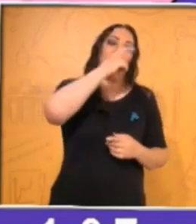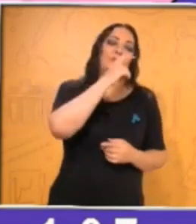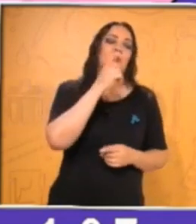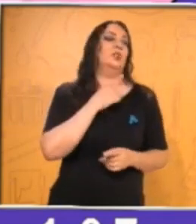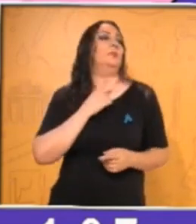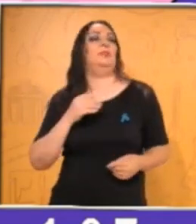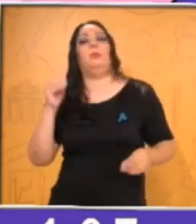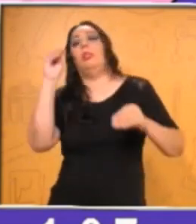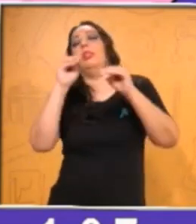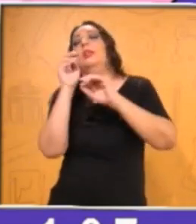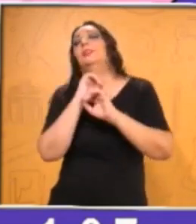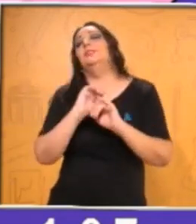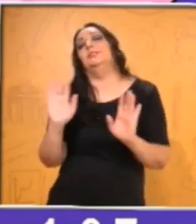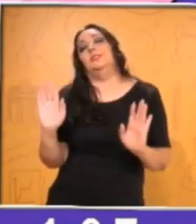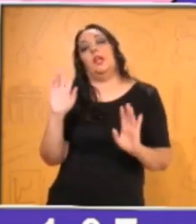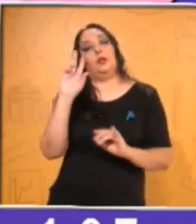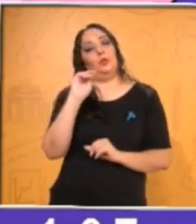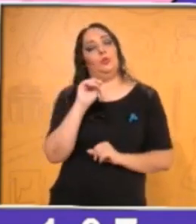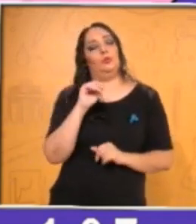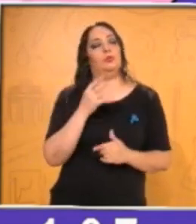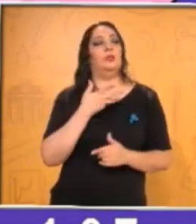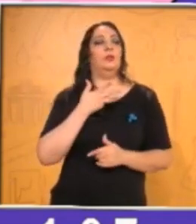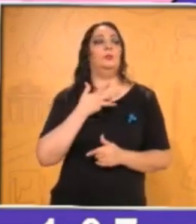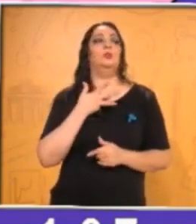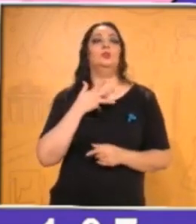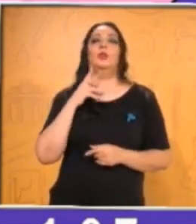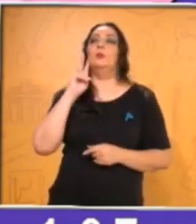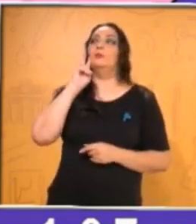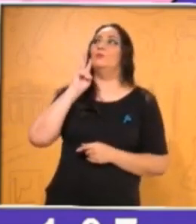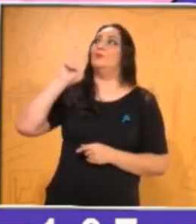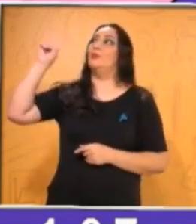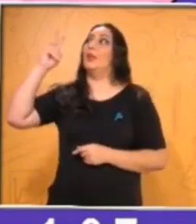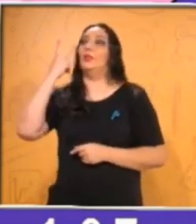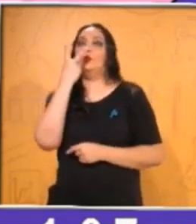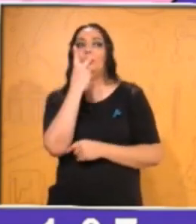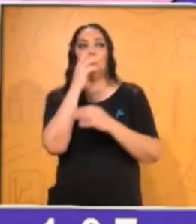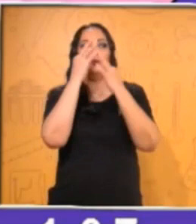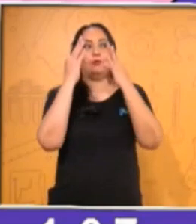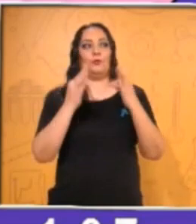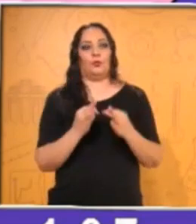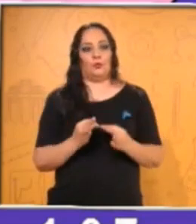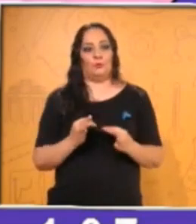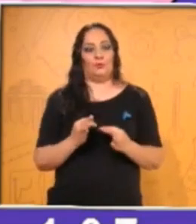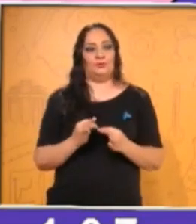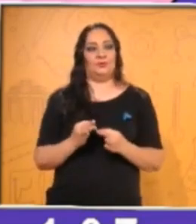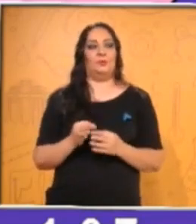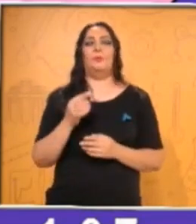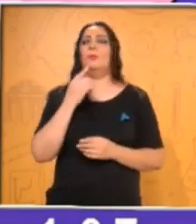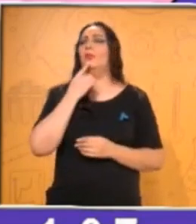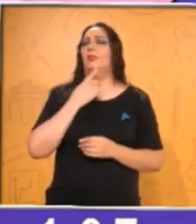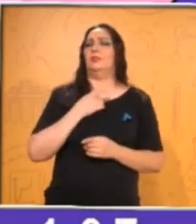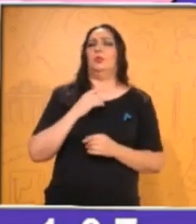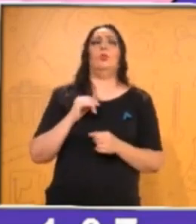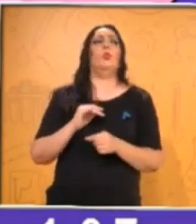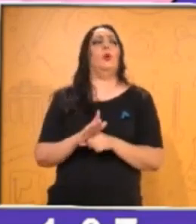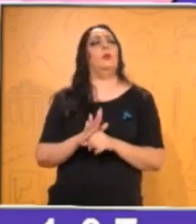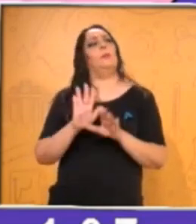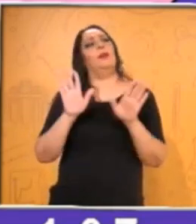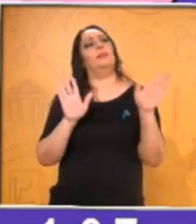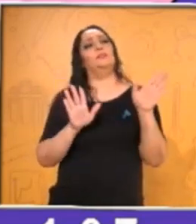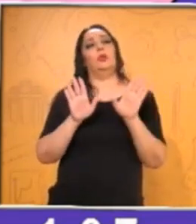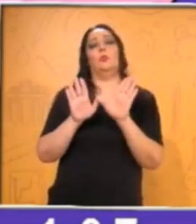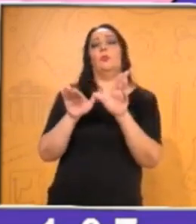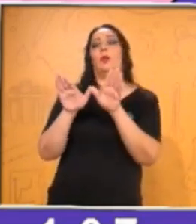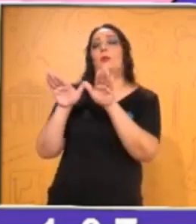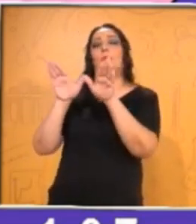nada más armar las figuritas. Aquí tenemos en pantalla dos figuras, por ahí, ahí me dicen más o menos cuáles. Es una